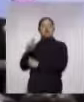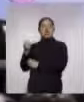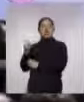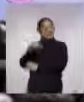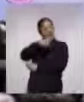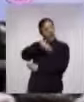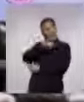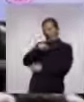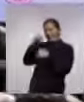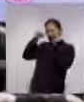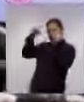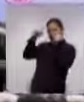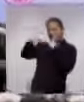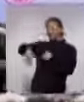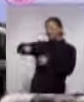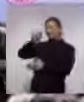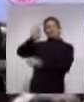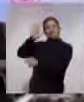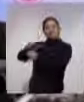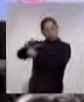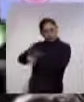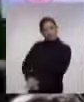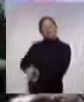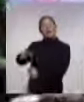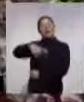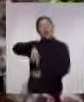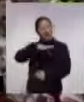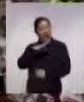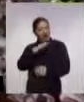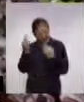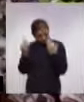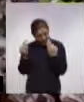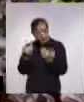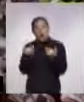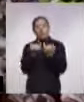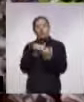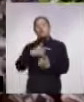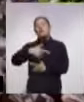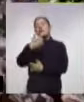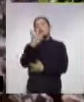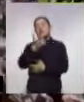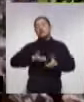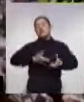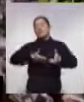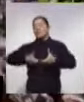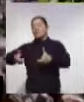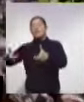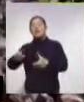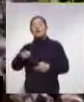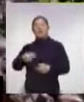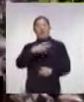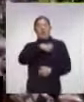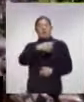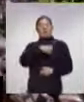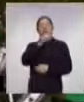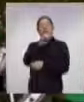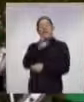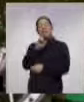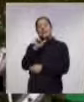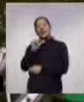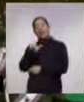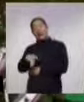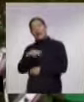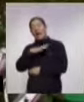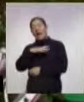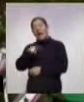Grandes grupos de personas, desafiando las temperaturas heladas, van por las 12 principales rutas a través de la capital de Teherán, que